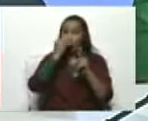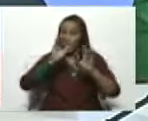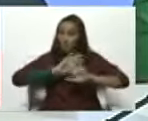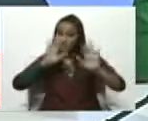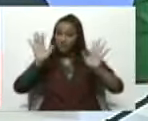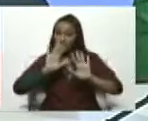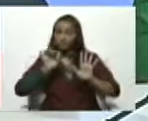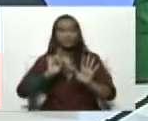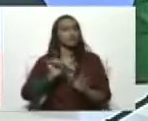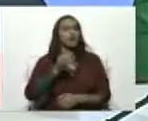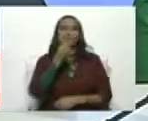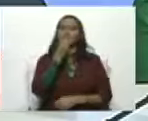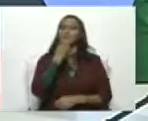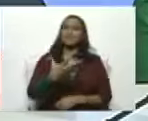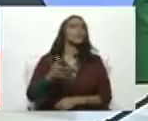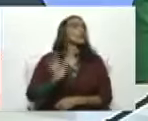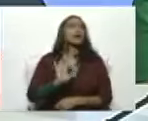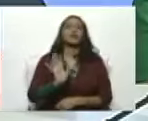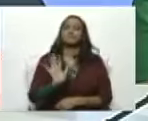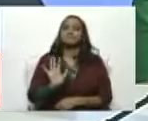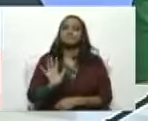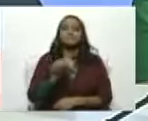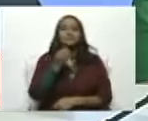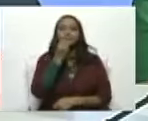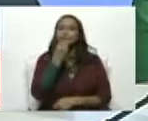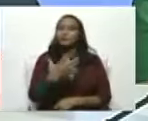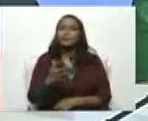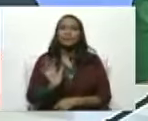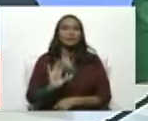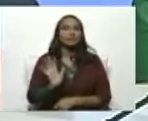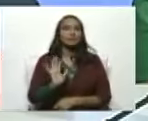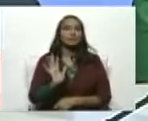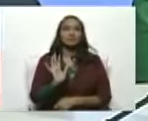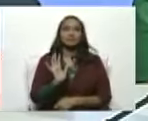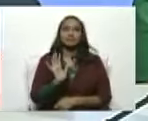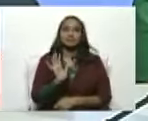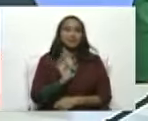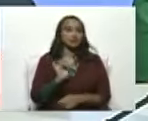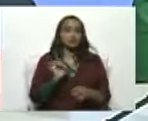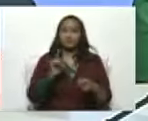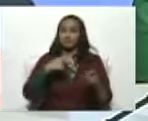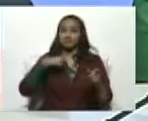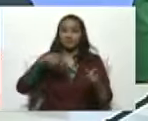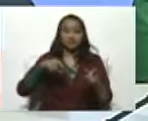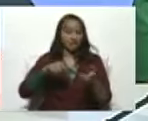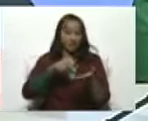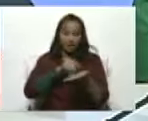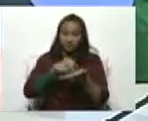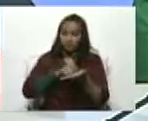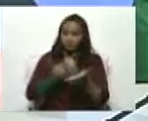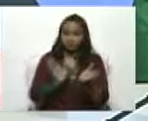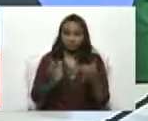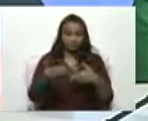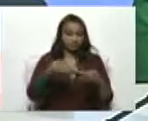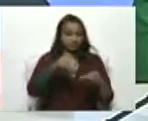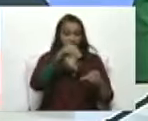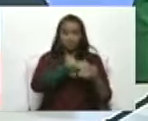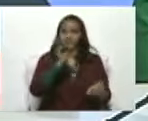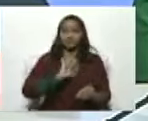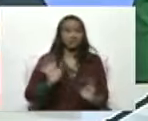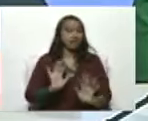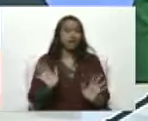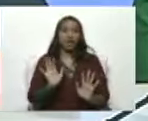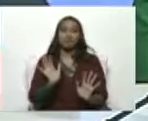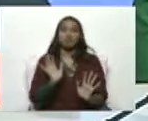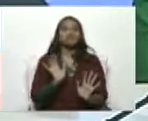Eso no es bueno. Eso ya van al escrutinio hecho. Eso no necesitaban tarjetón marcado. Ya van al escrutinio hecho